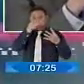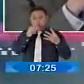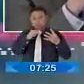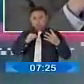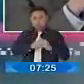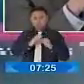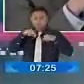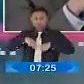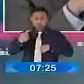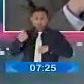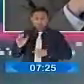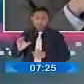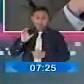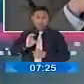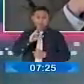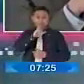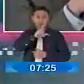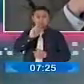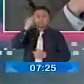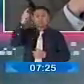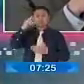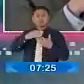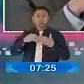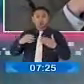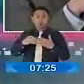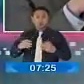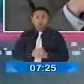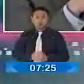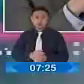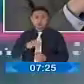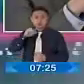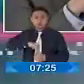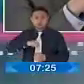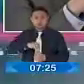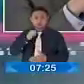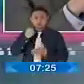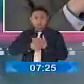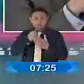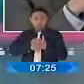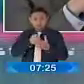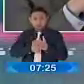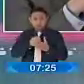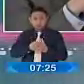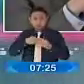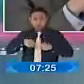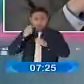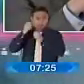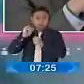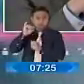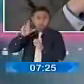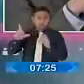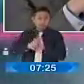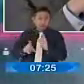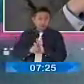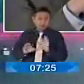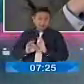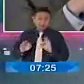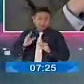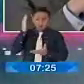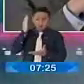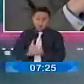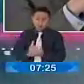Se invirtieron recursos, cerca de $30 millones, para luchar intensivamente contra la pesca ilegal no reglamentada,